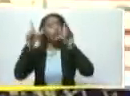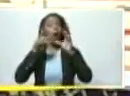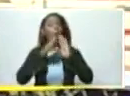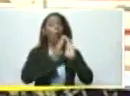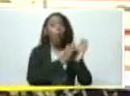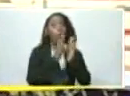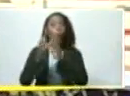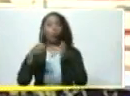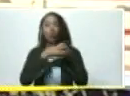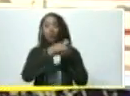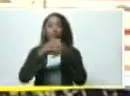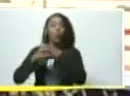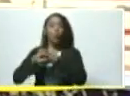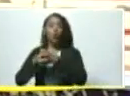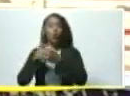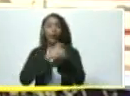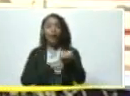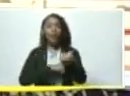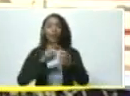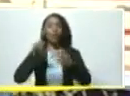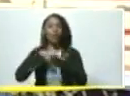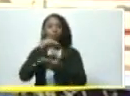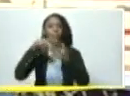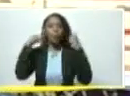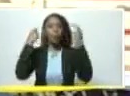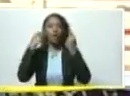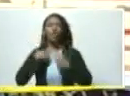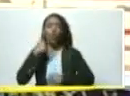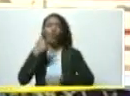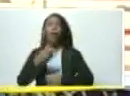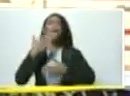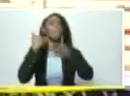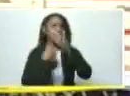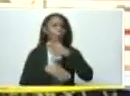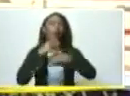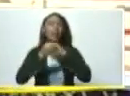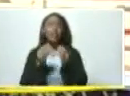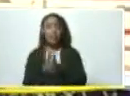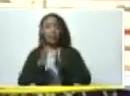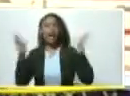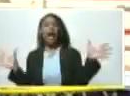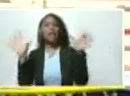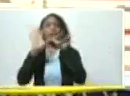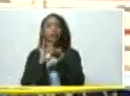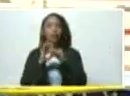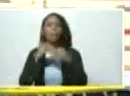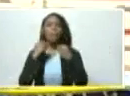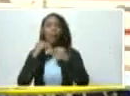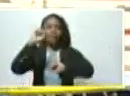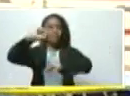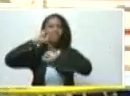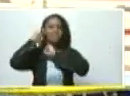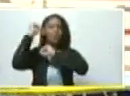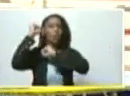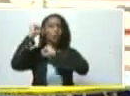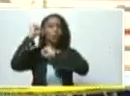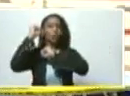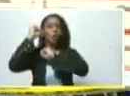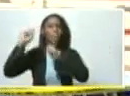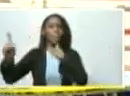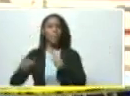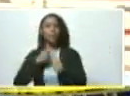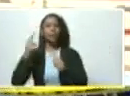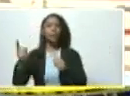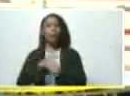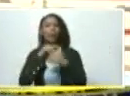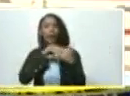organizaciones de carácter nacional popular. Y dije, vamos a hacer una gran alianza para vencer con los principios